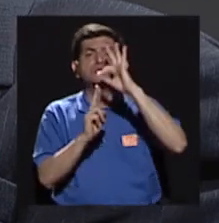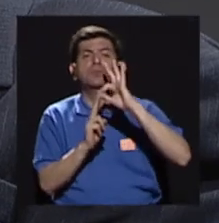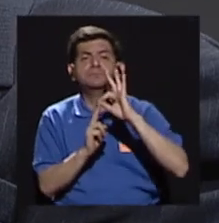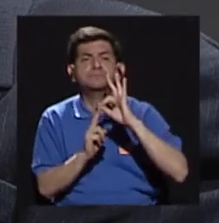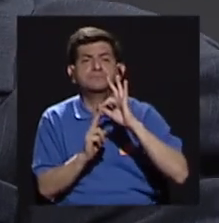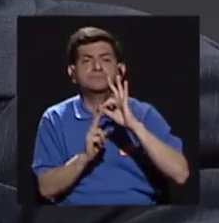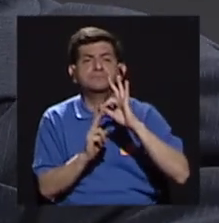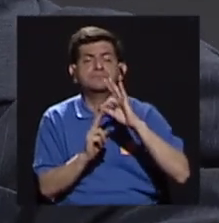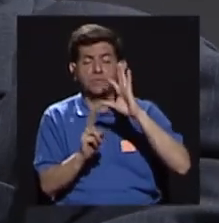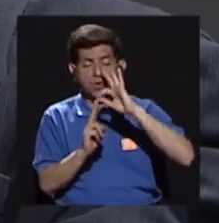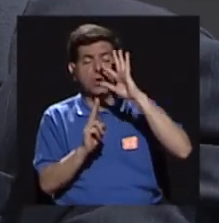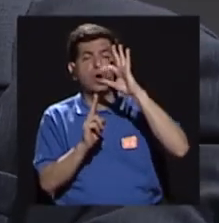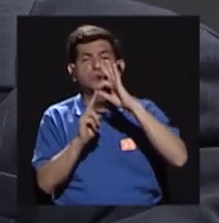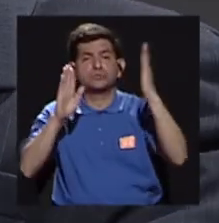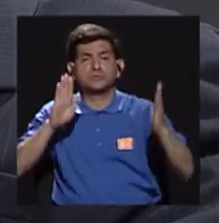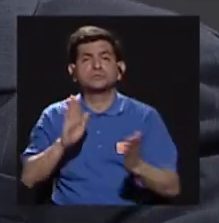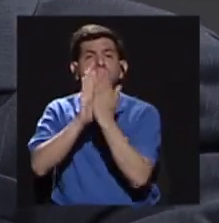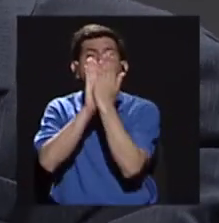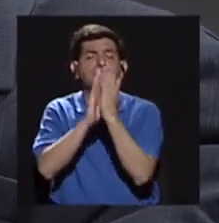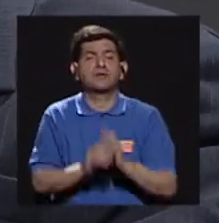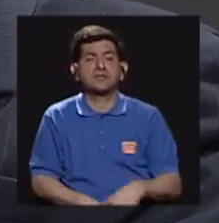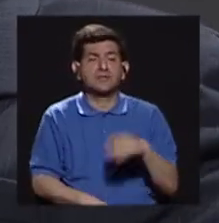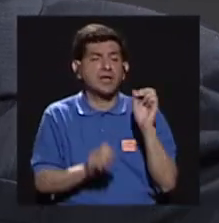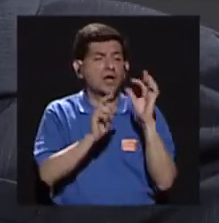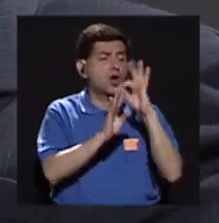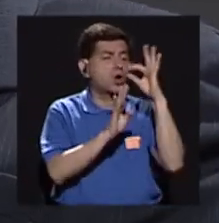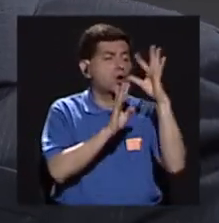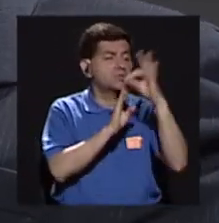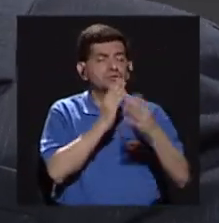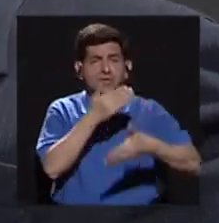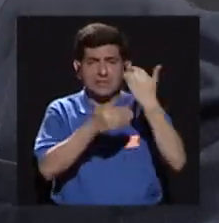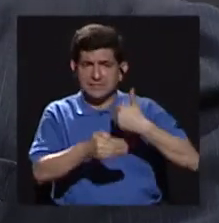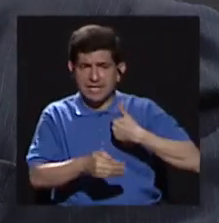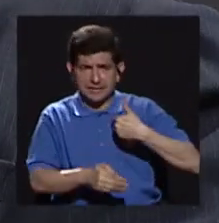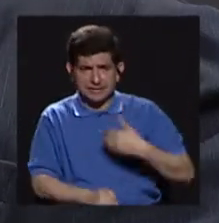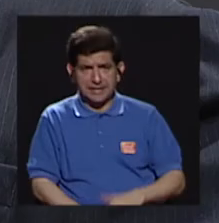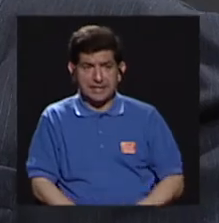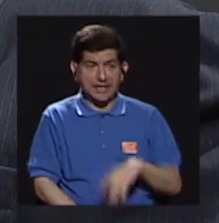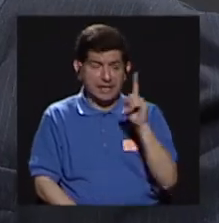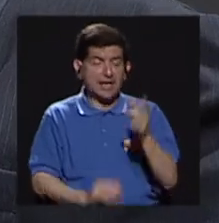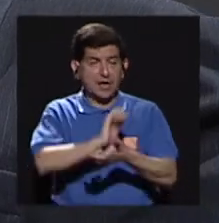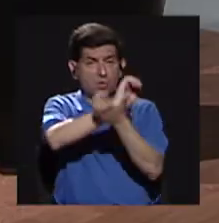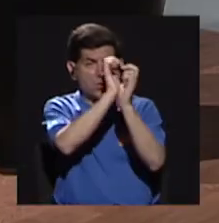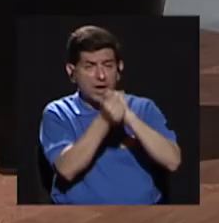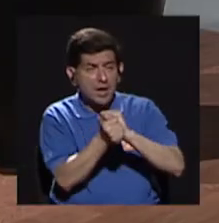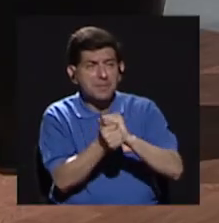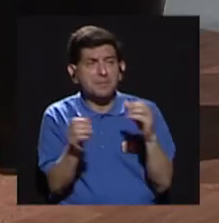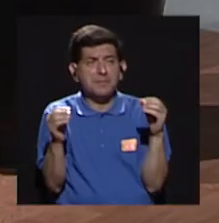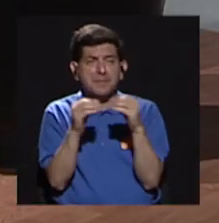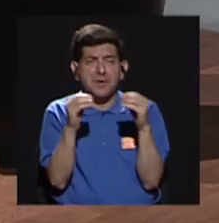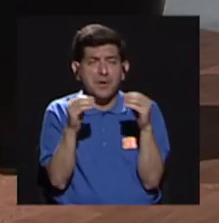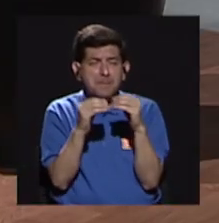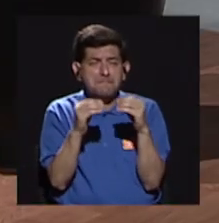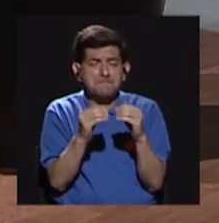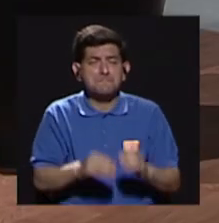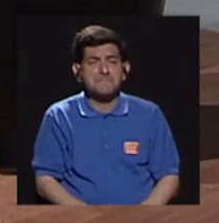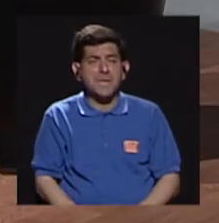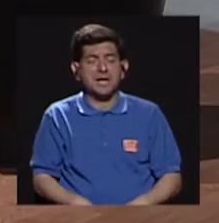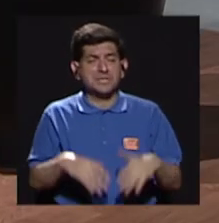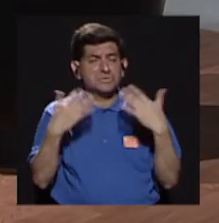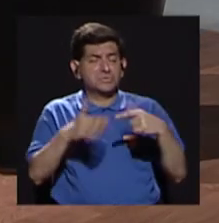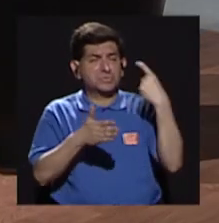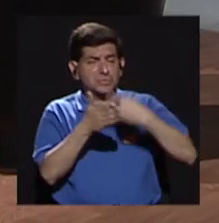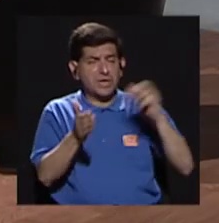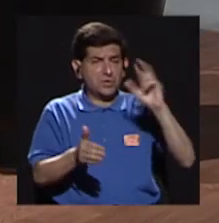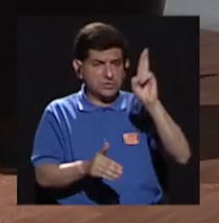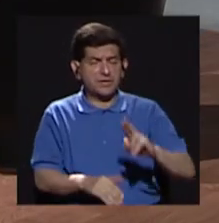una opción frente a las a las posibilidades que ha abierto en en una de las reformas más señeras de construir